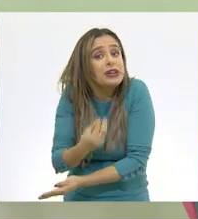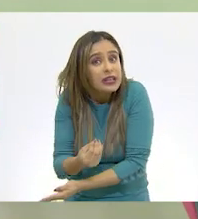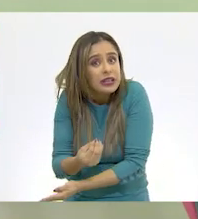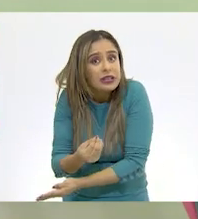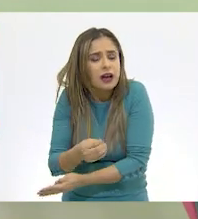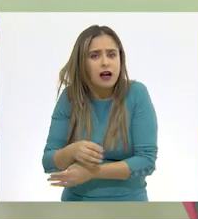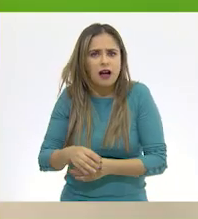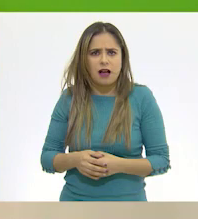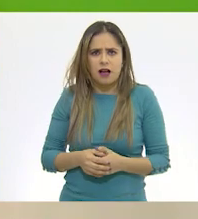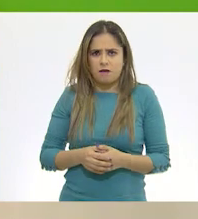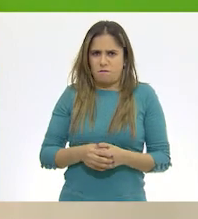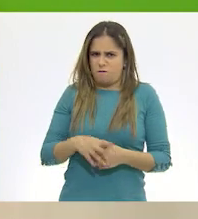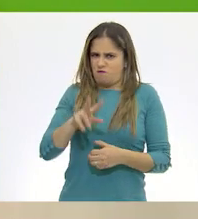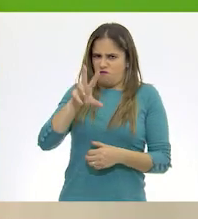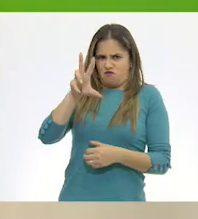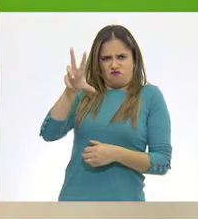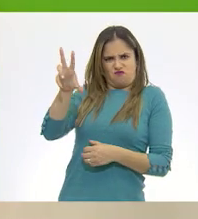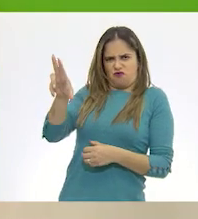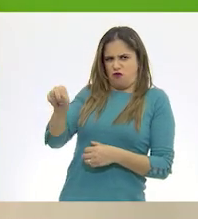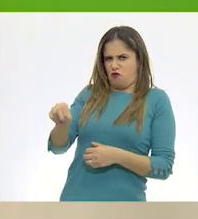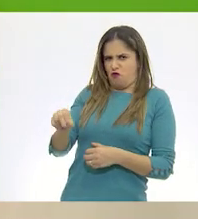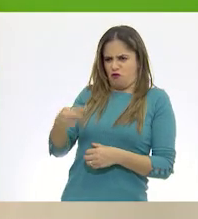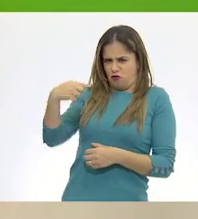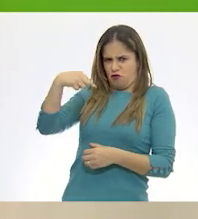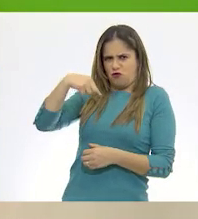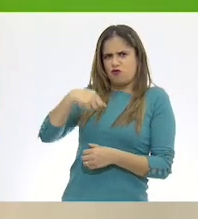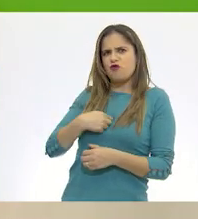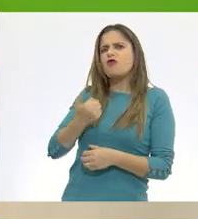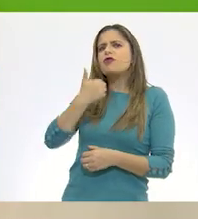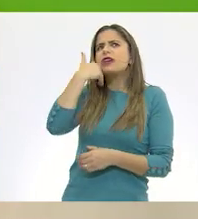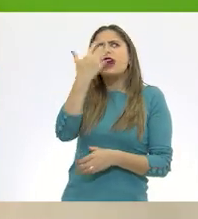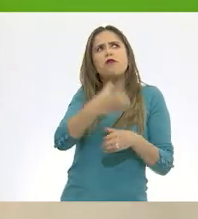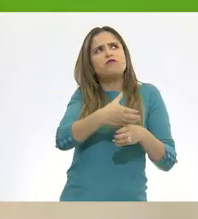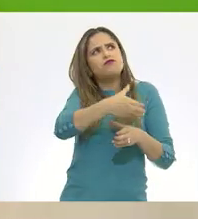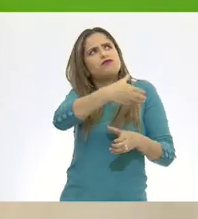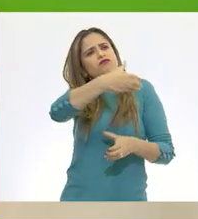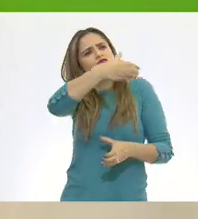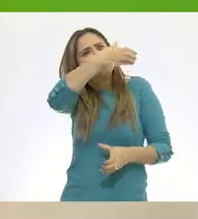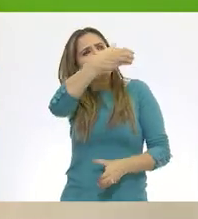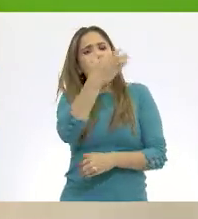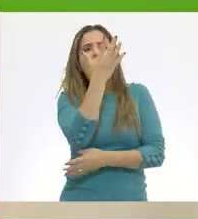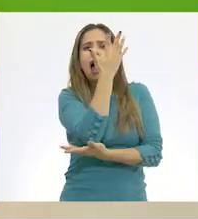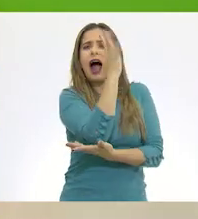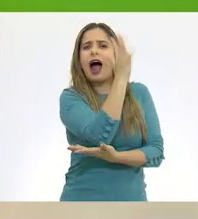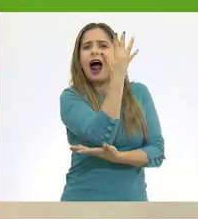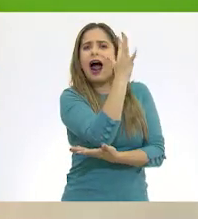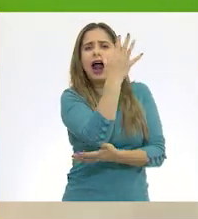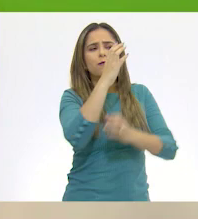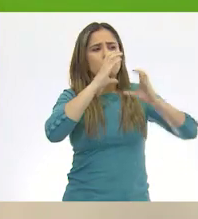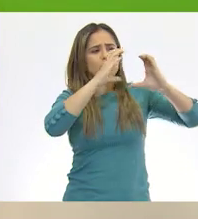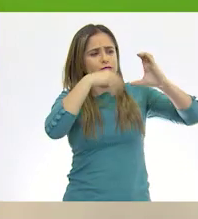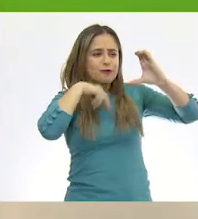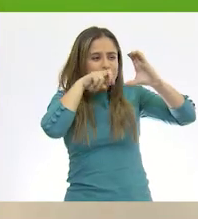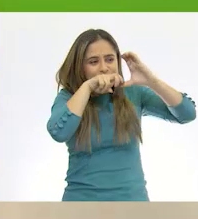No, yo prefiero mi tronco de árbol y mi agujero.